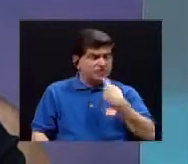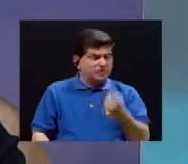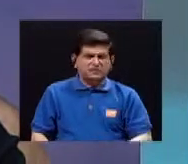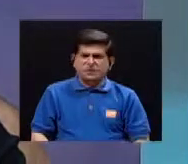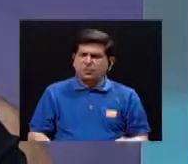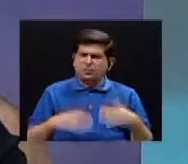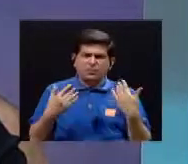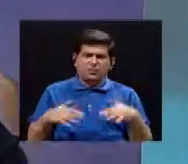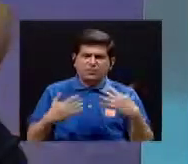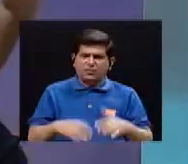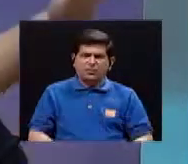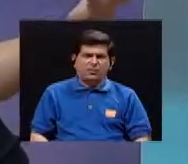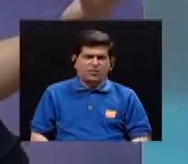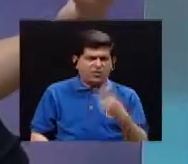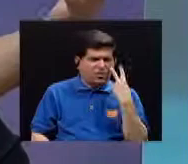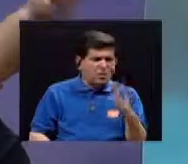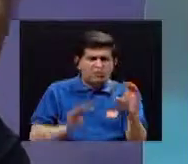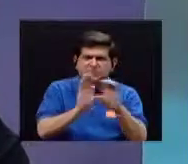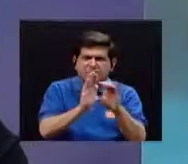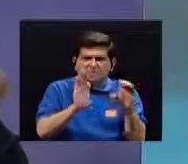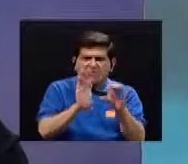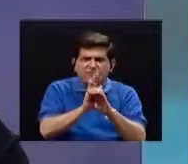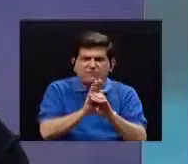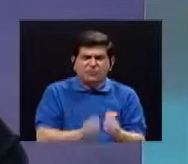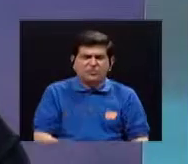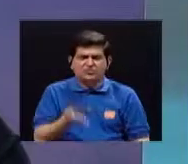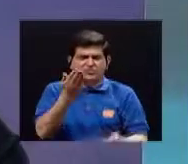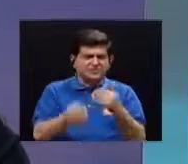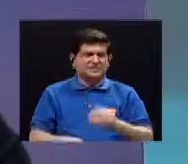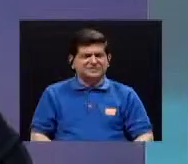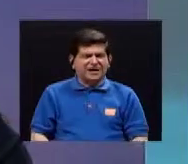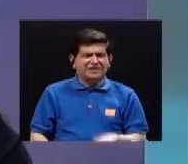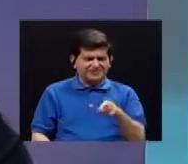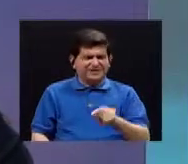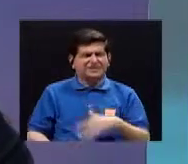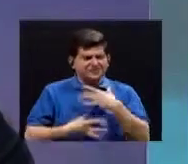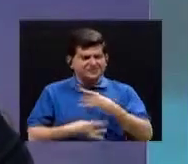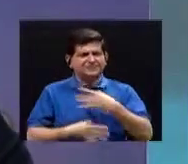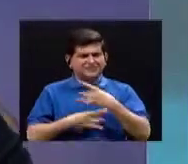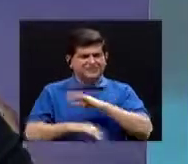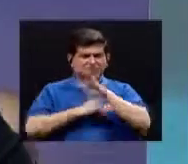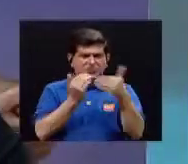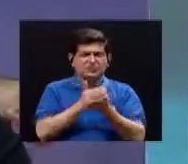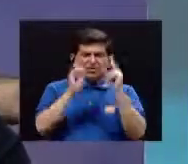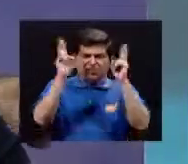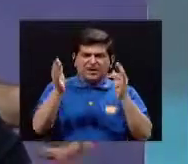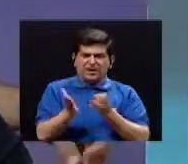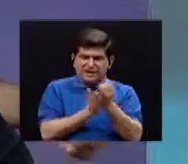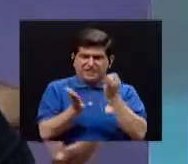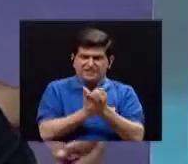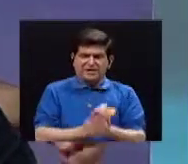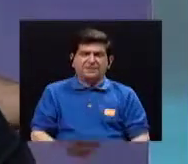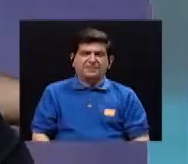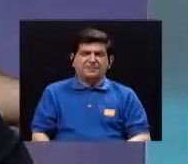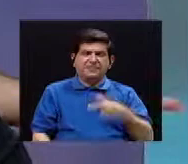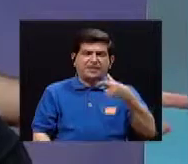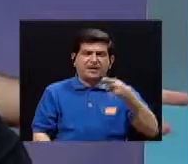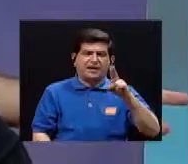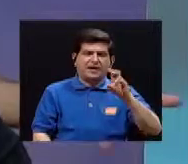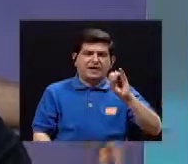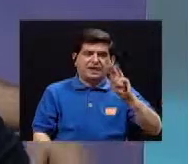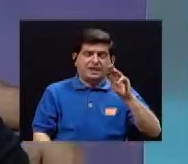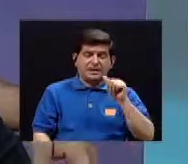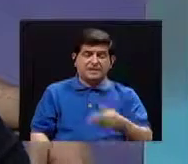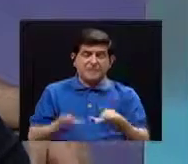no puede ser que como se ven fotos y cómo se es como muy muy fácil hombre todo el tema de la investigación y mano dio